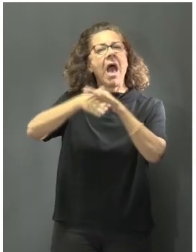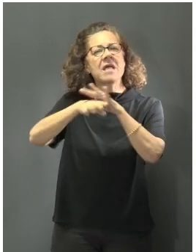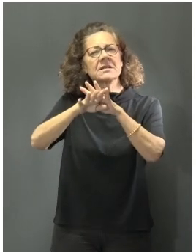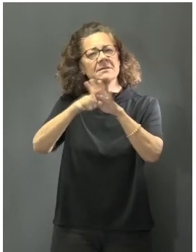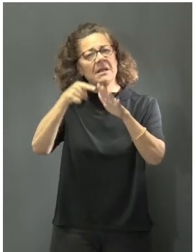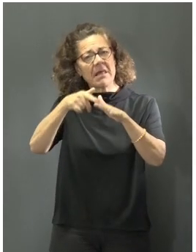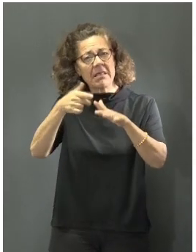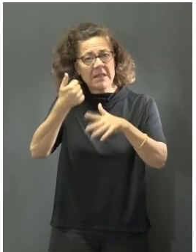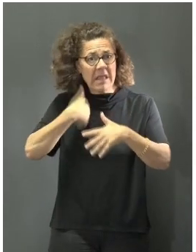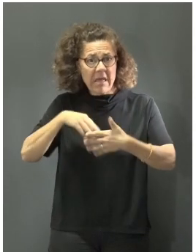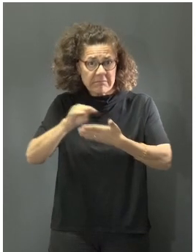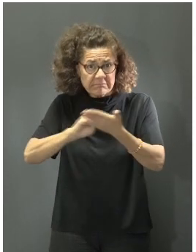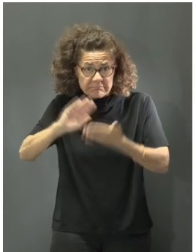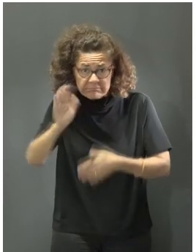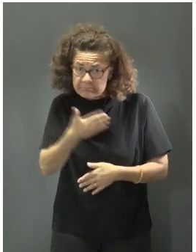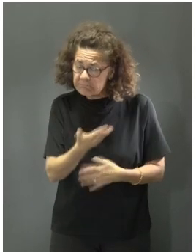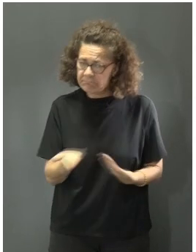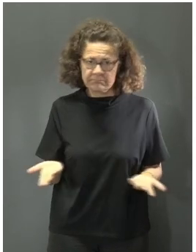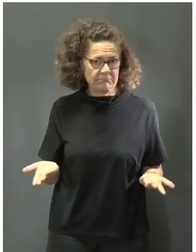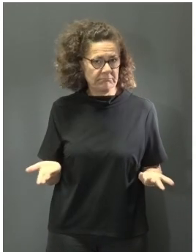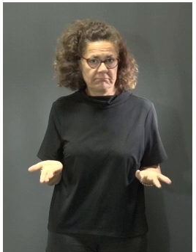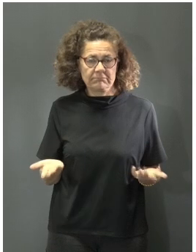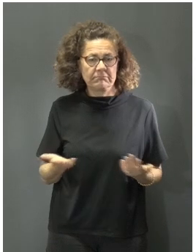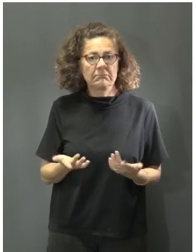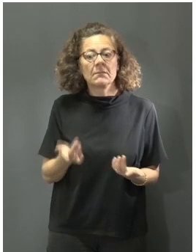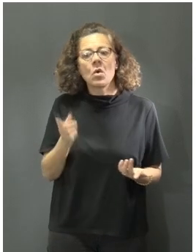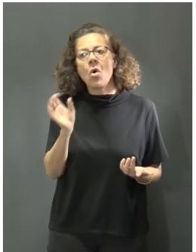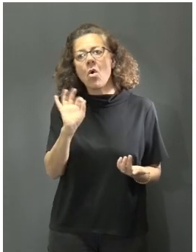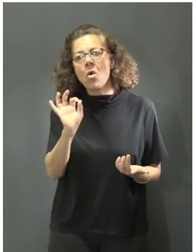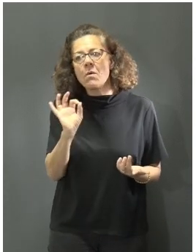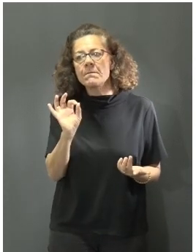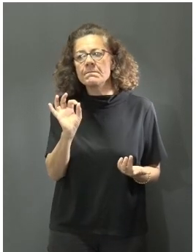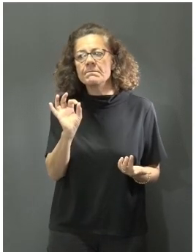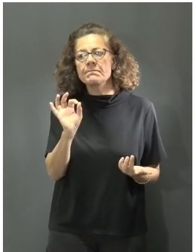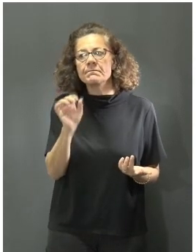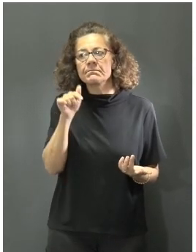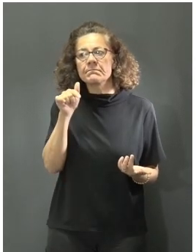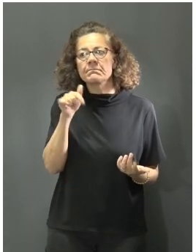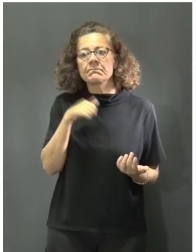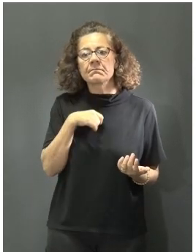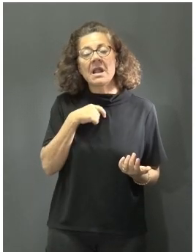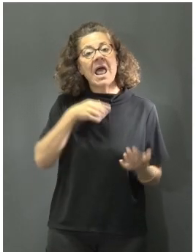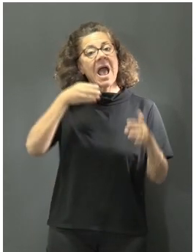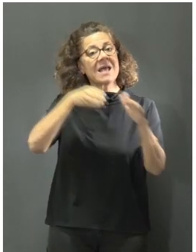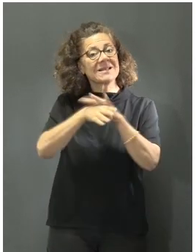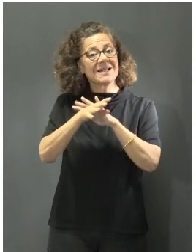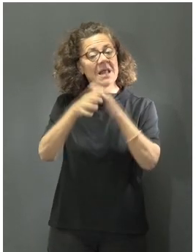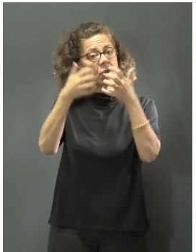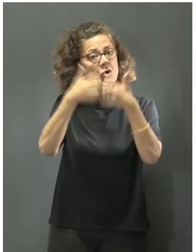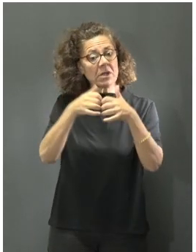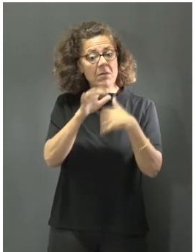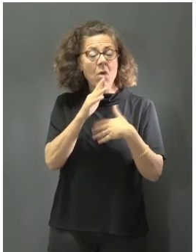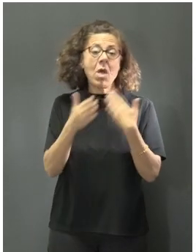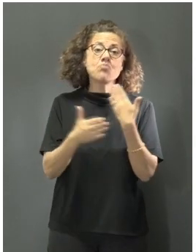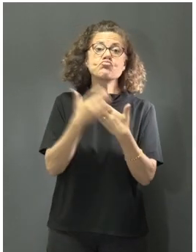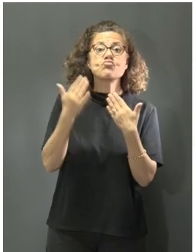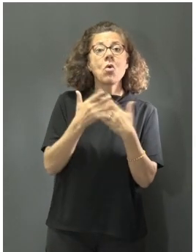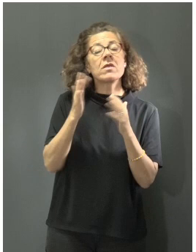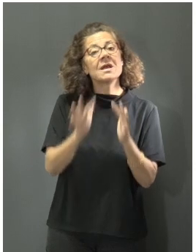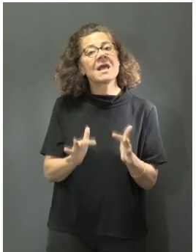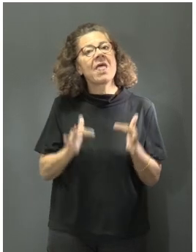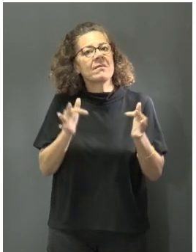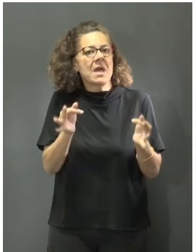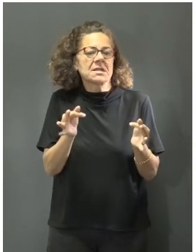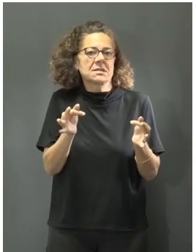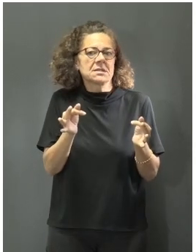entorno. Por no ir más allá, ¿no? De decir, vale, muy bien, o sea, la accesibilidad cognitiva está de moda y además es